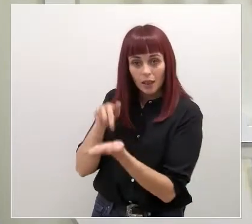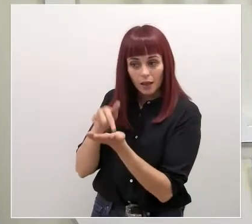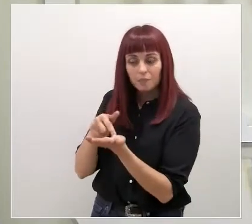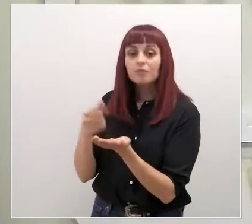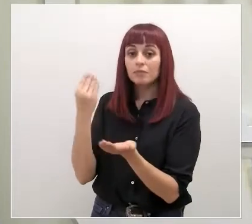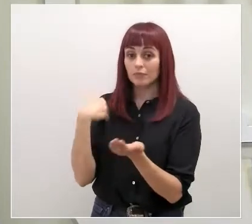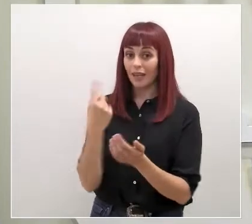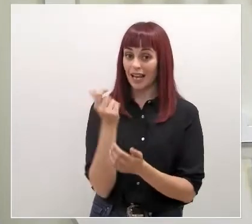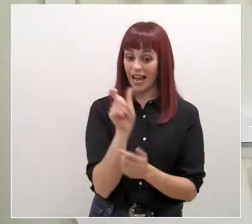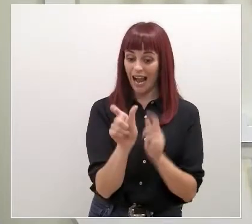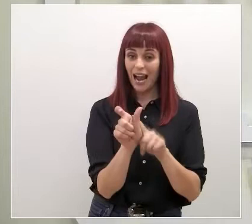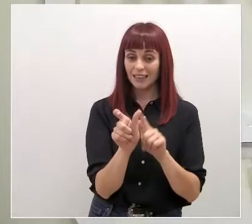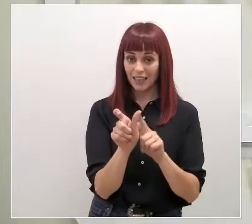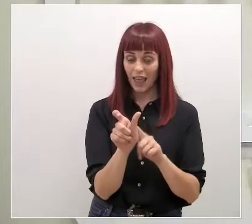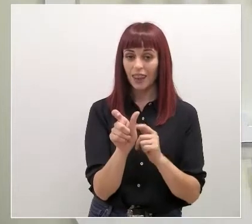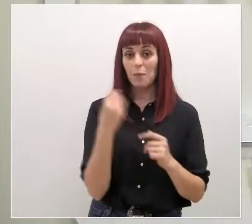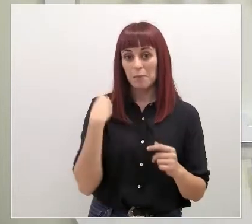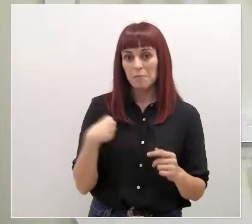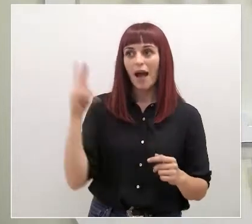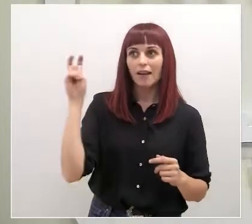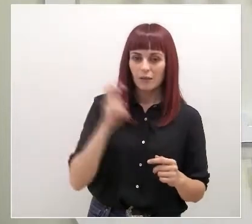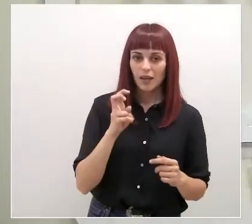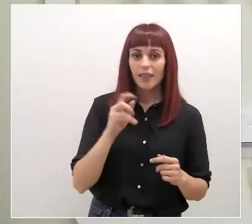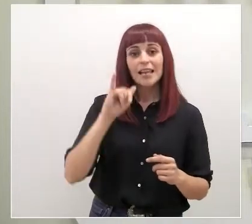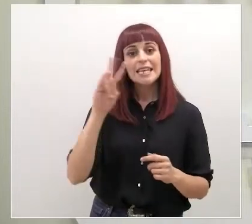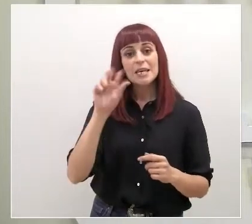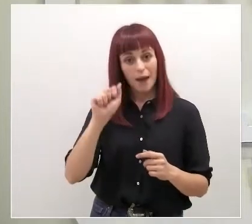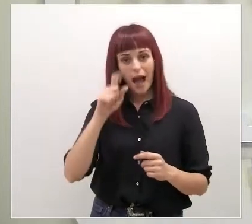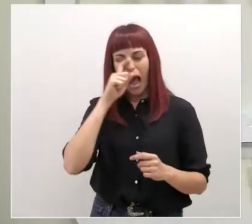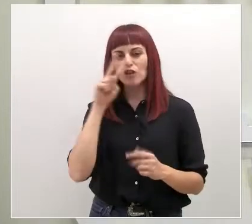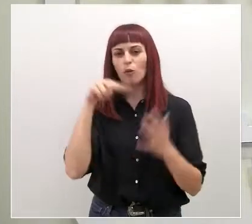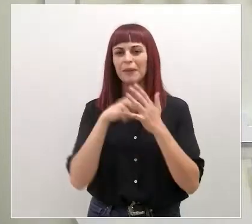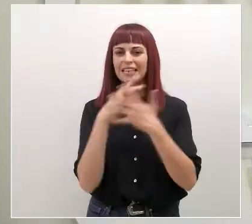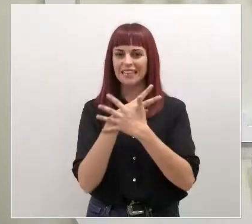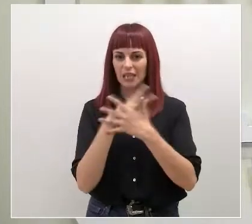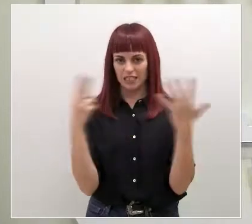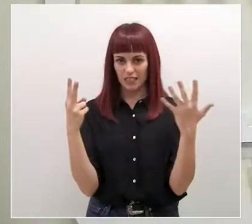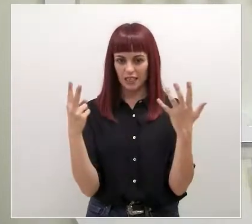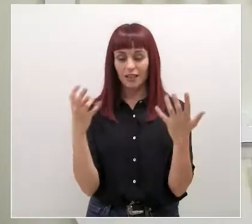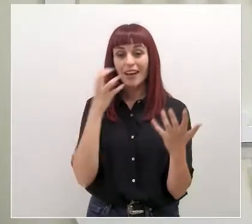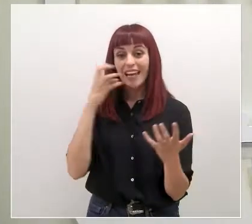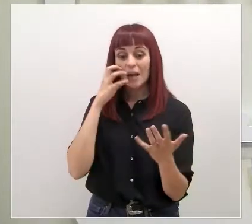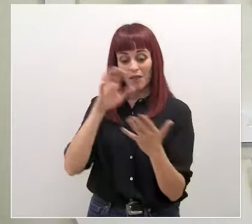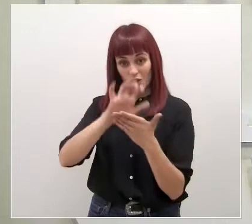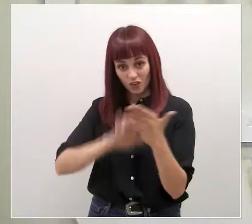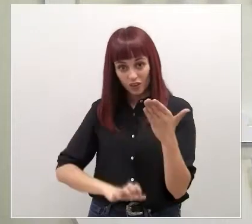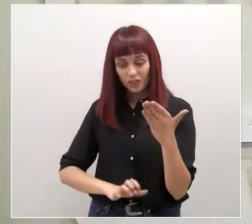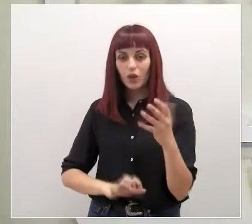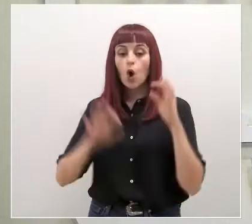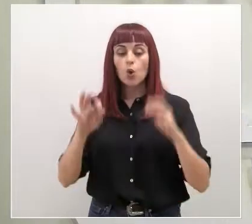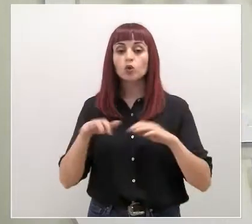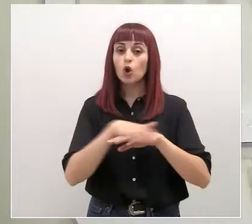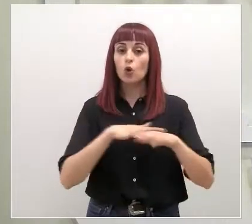abono de la cantidad correspondiente a la liquidación de IVA del 2017. Esta reclamación se produce después de que el